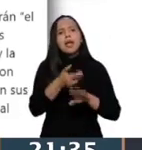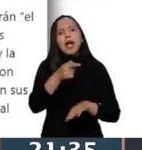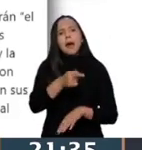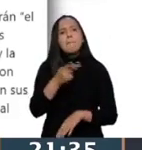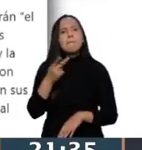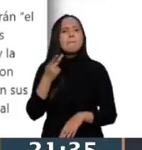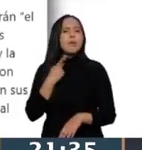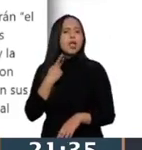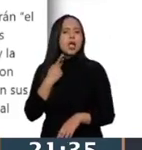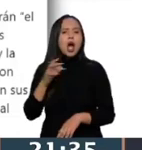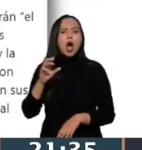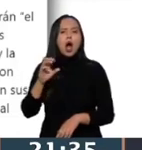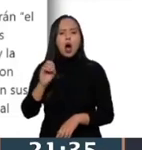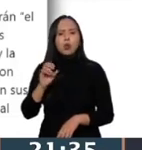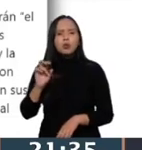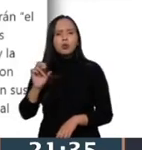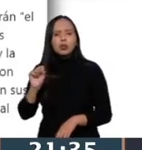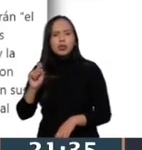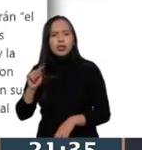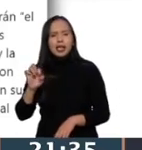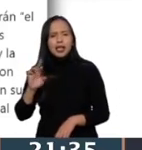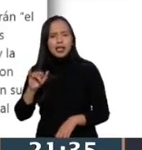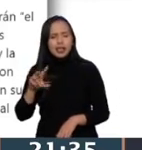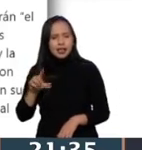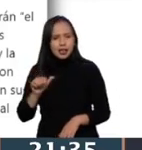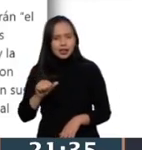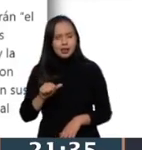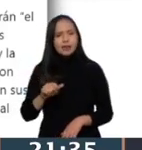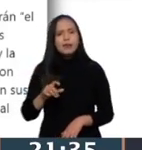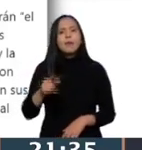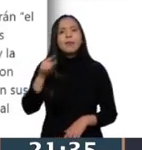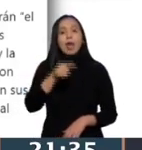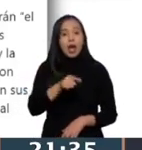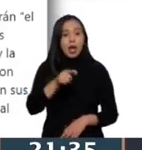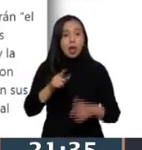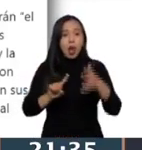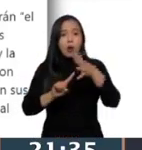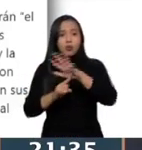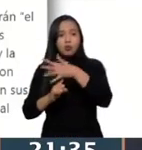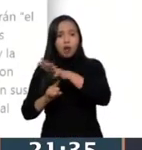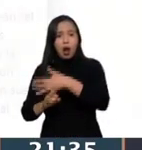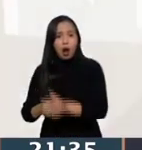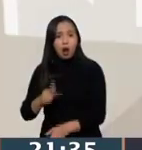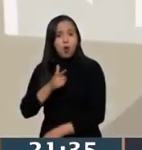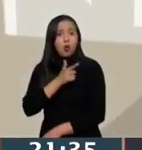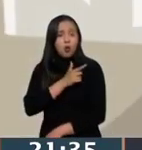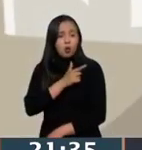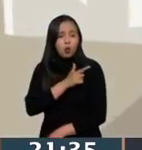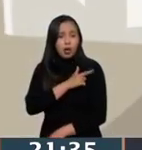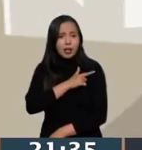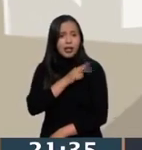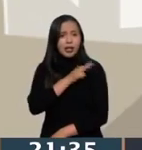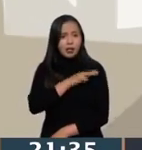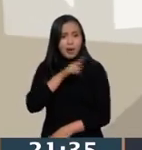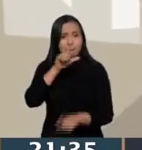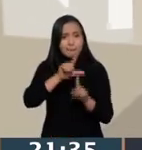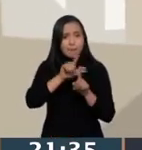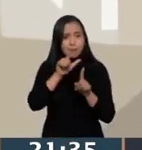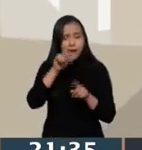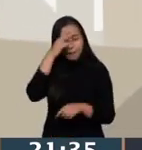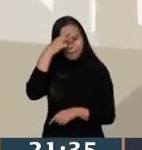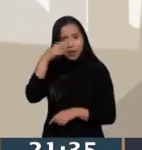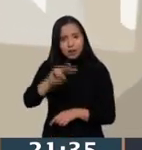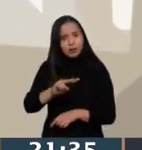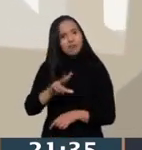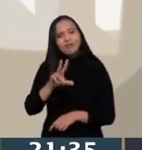austeridad, pero pues no era un helicóptero de la Guardia Nacional Mexicana, sino un helicóptero de la Guardia